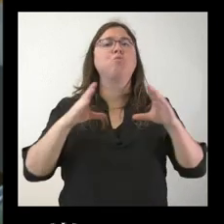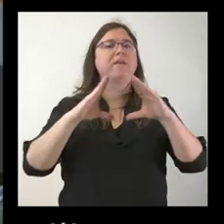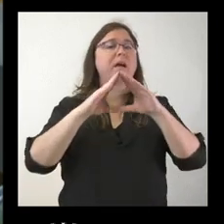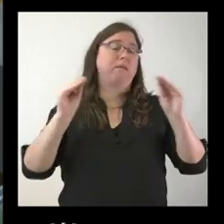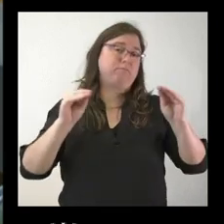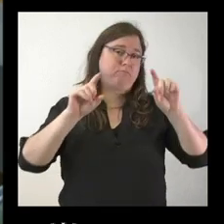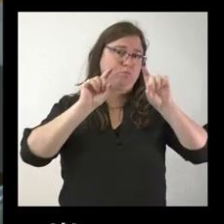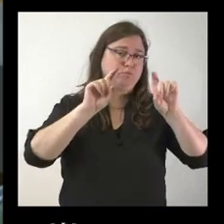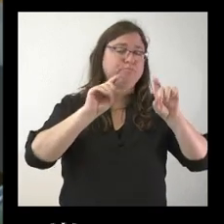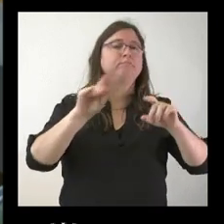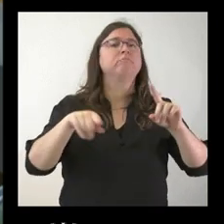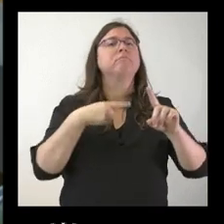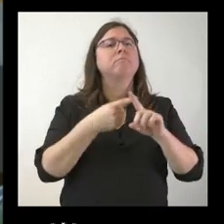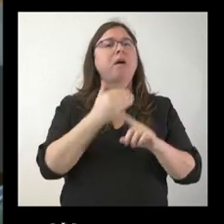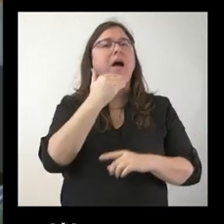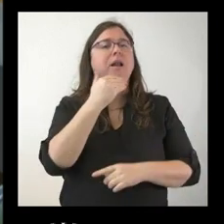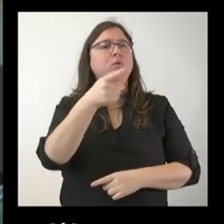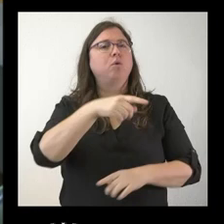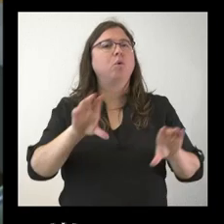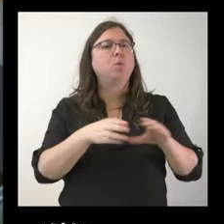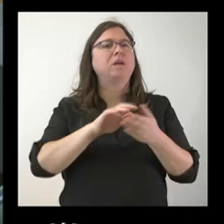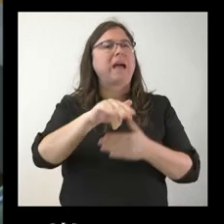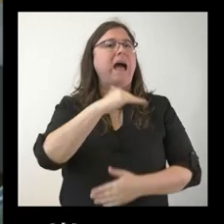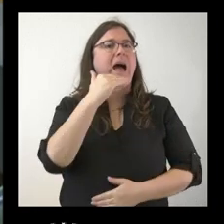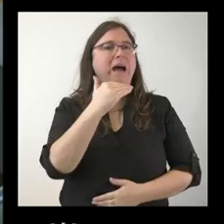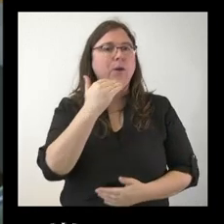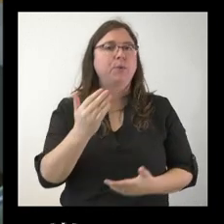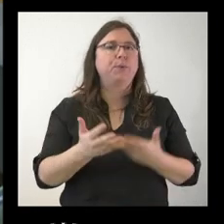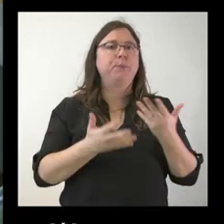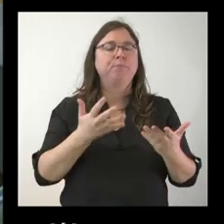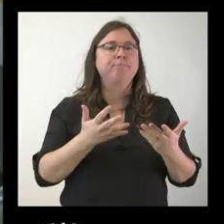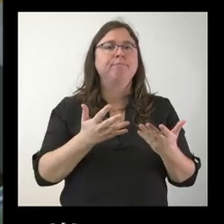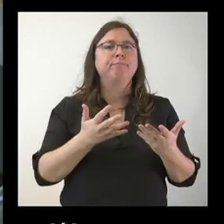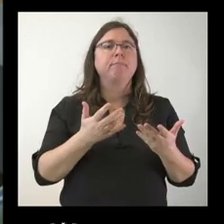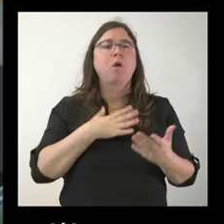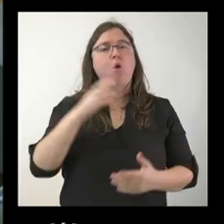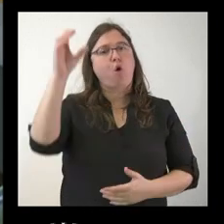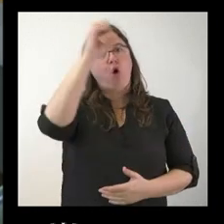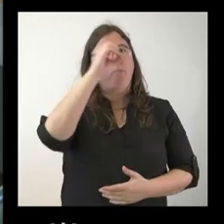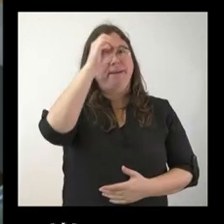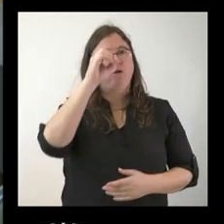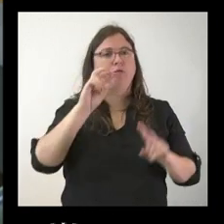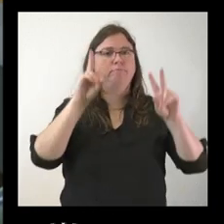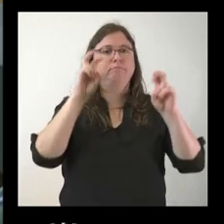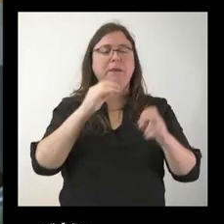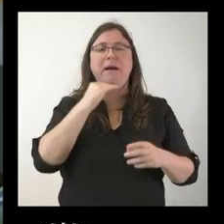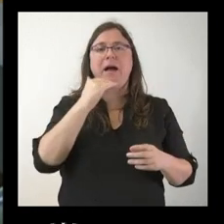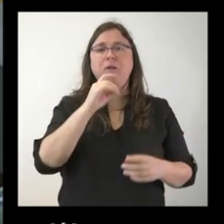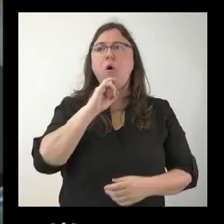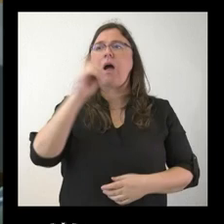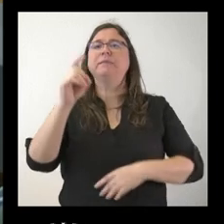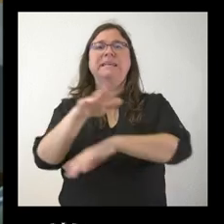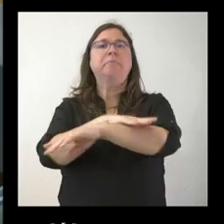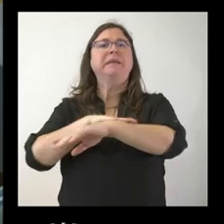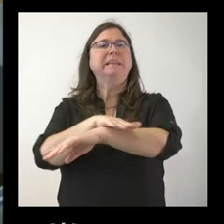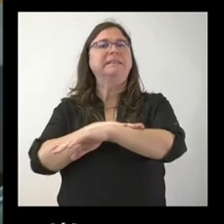prevé hacer dar conocimiento de su posición en torno a esta ley al Ministerio de